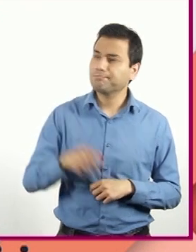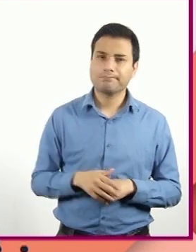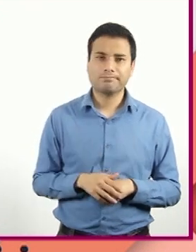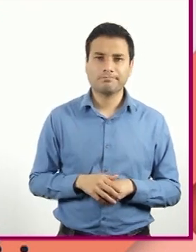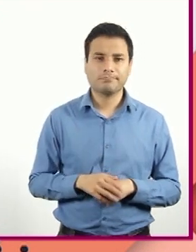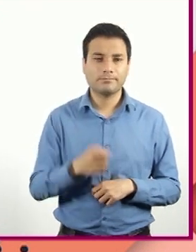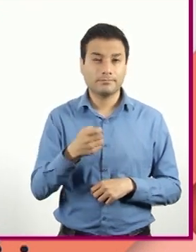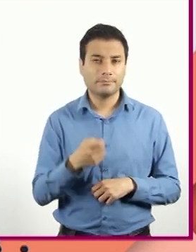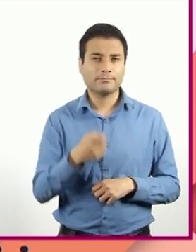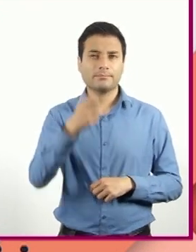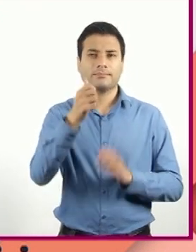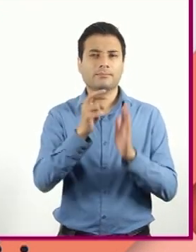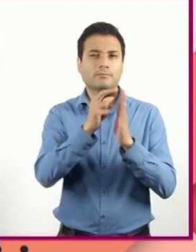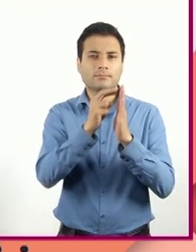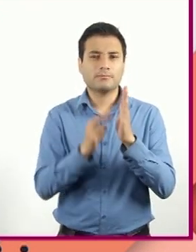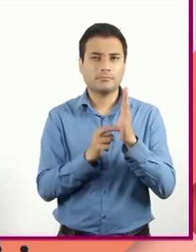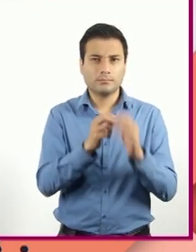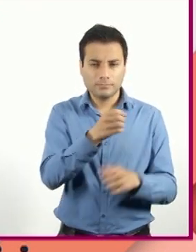primera instrucción?